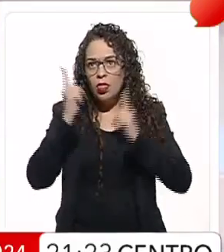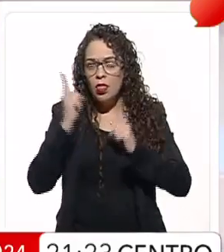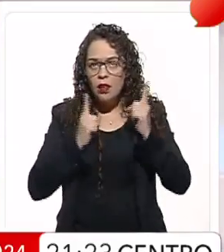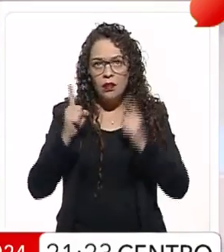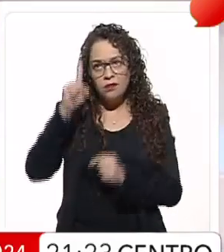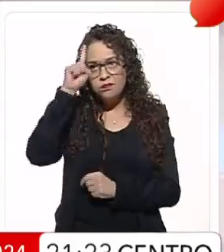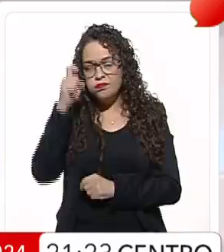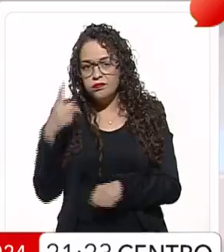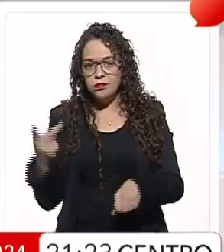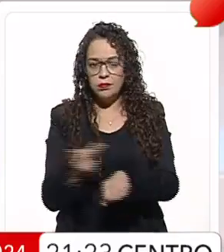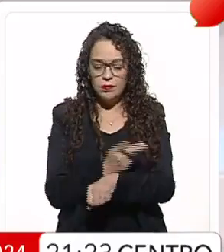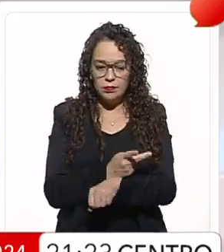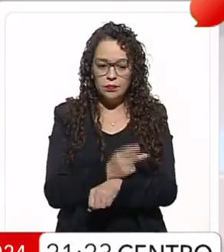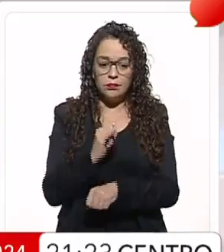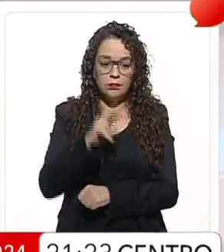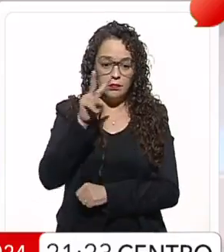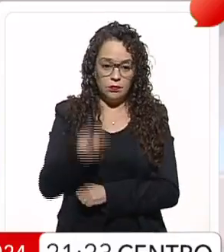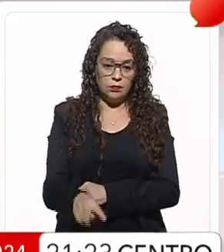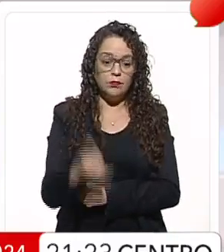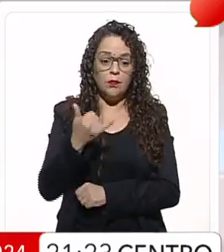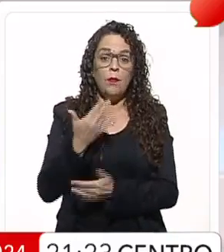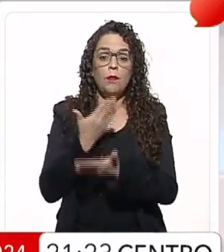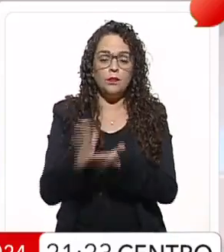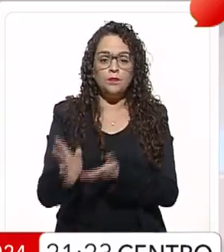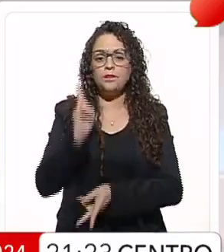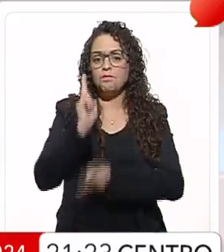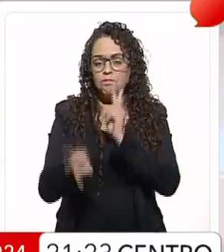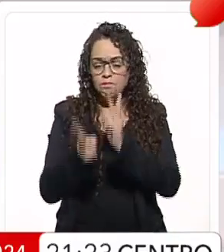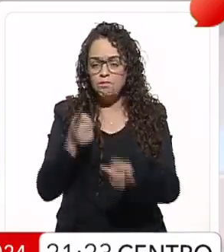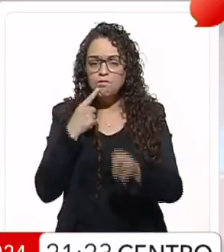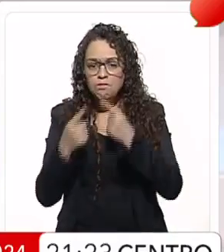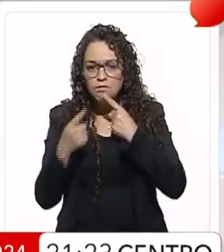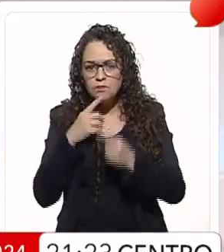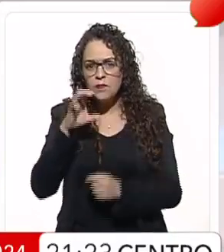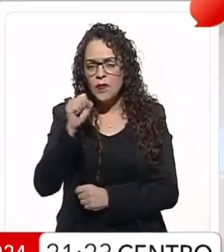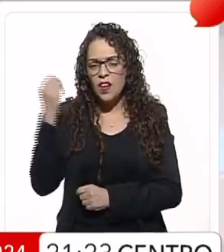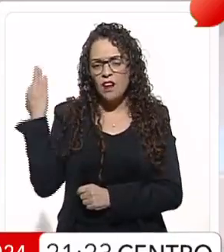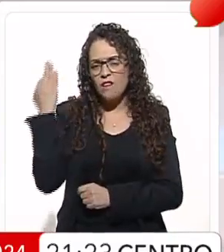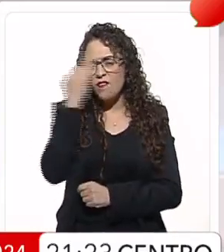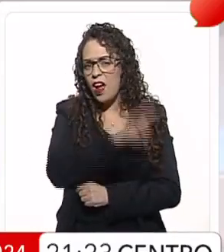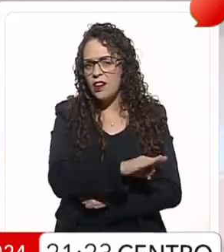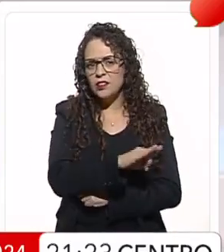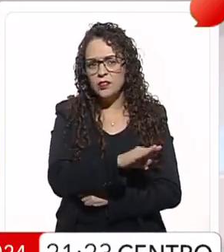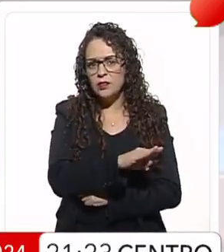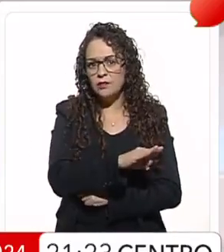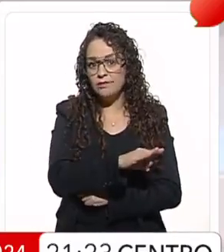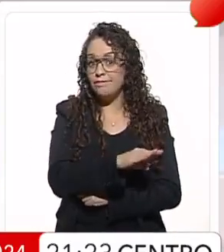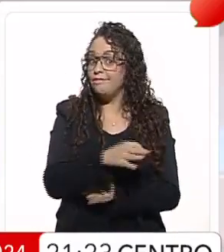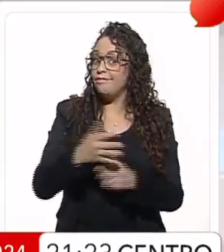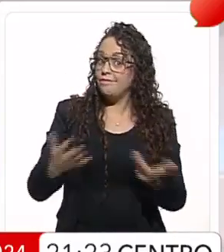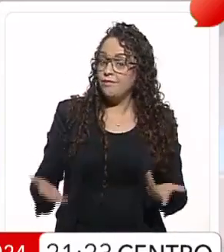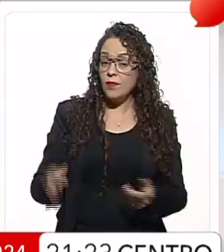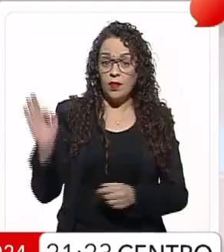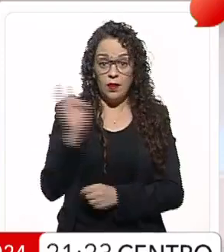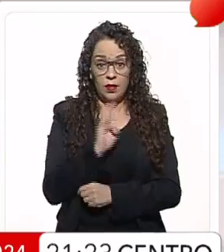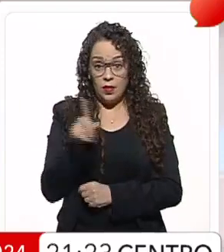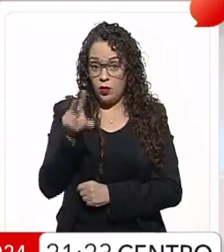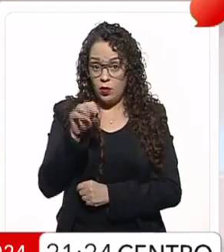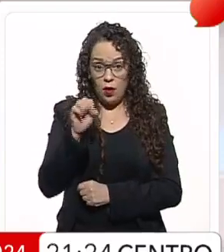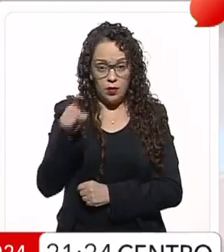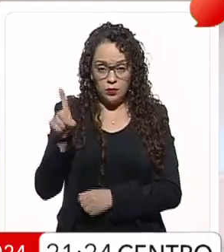de conversaciones falsas, digamos, de conversaciones que no son orgánicas. Y si estas conversaciones